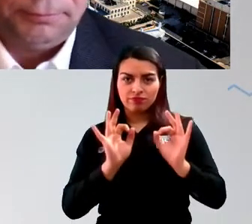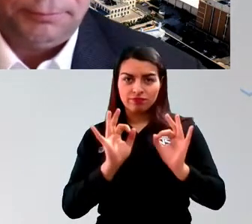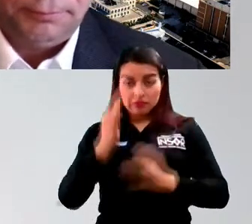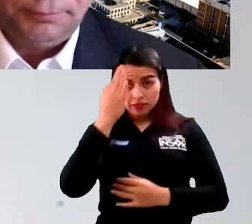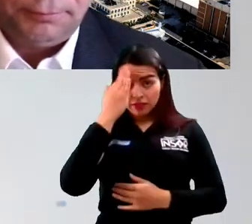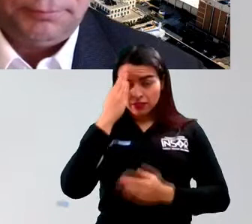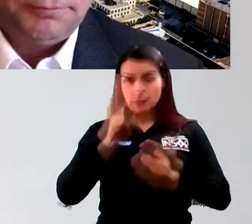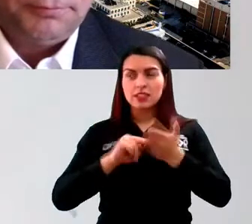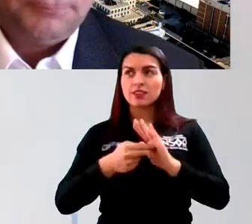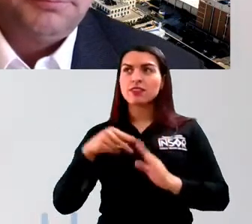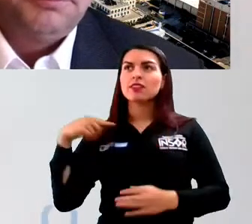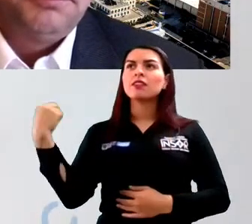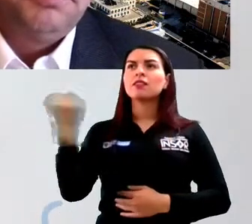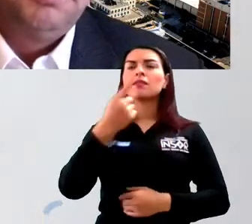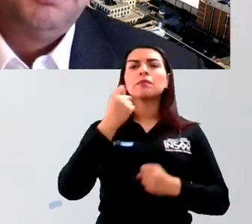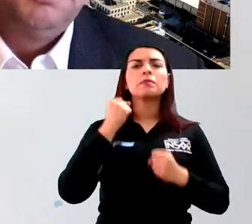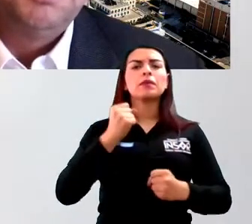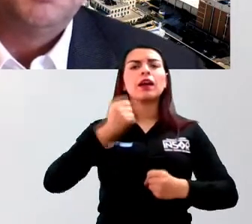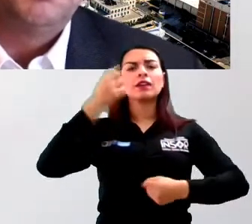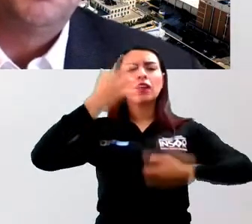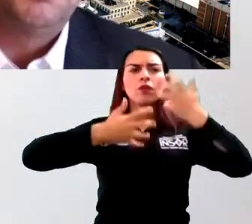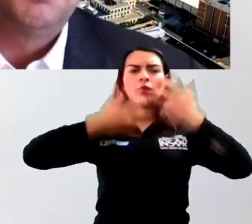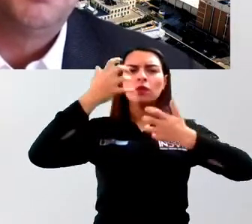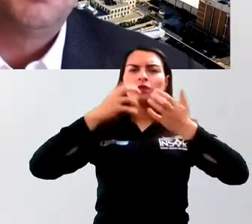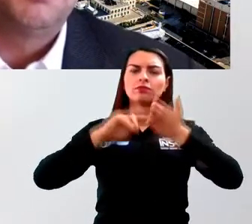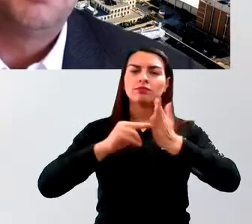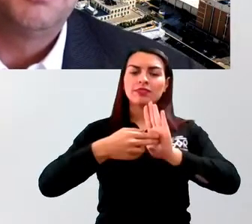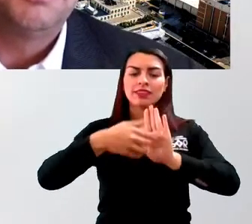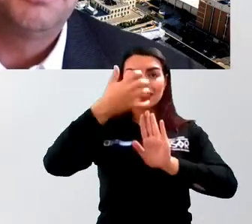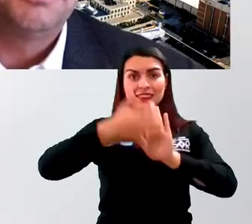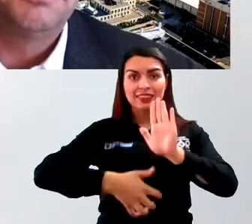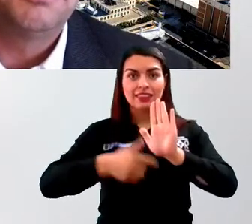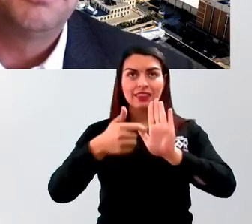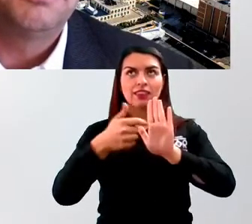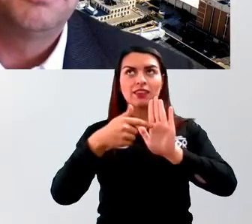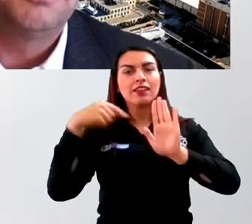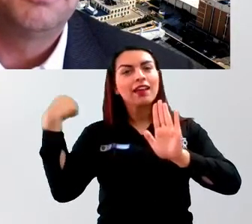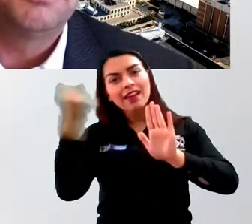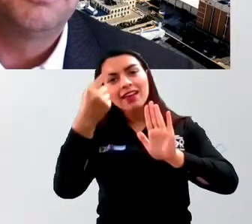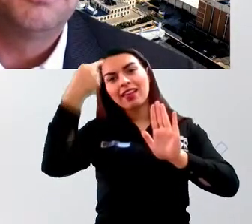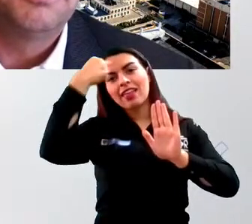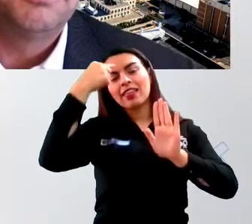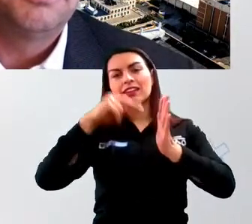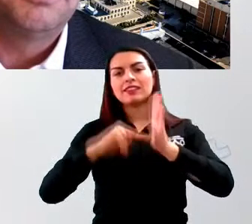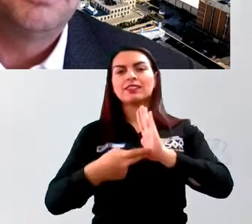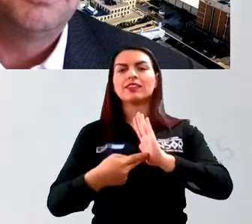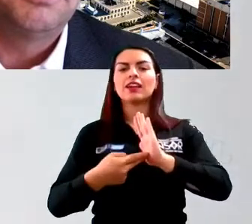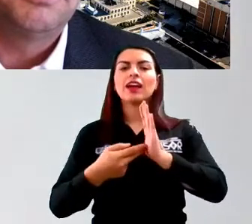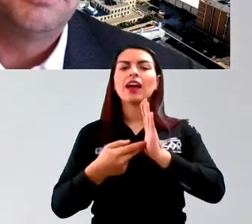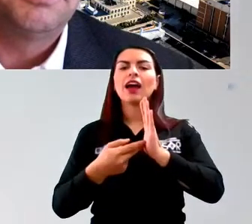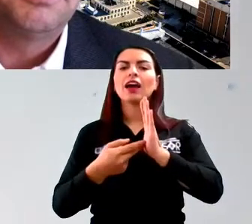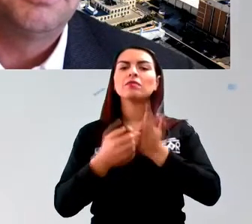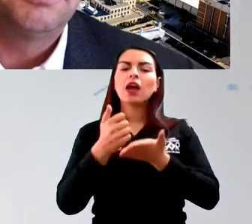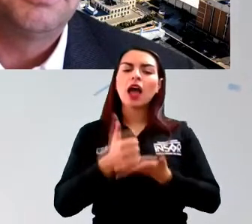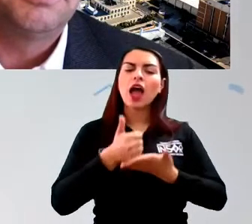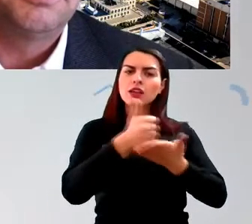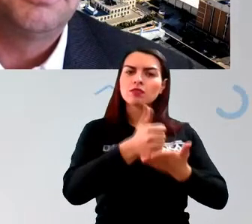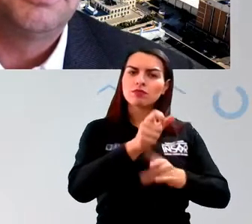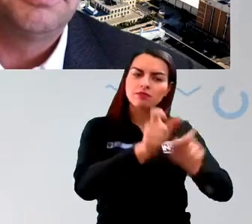evaluación en la que desde el diagnóstico estemos pensando en ayudar a que la gente llegue al